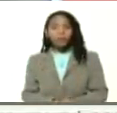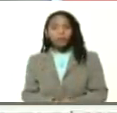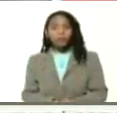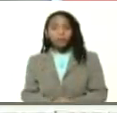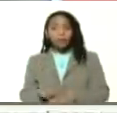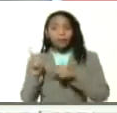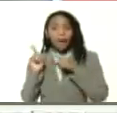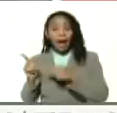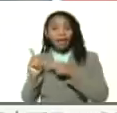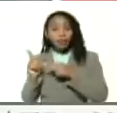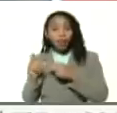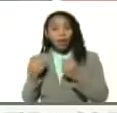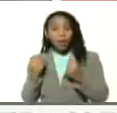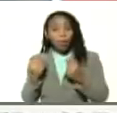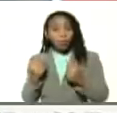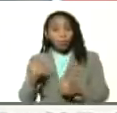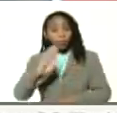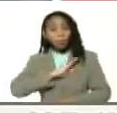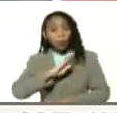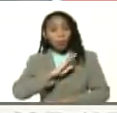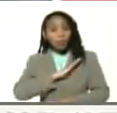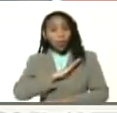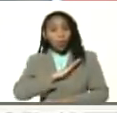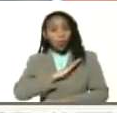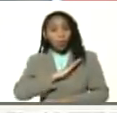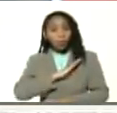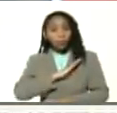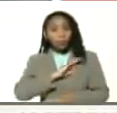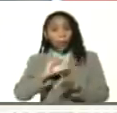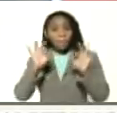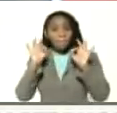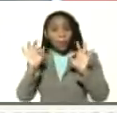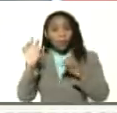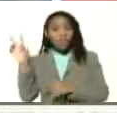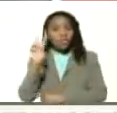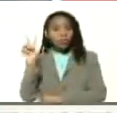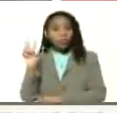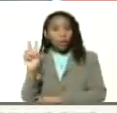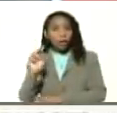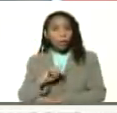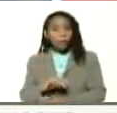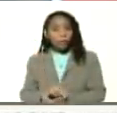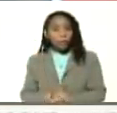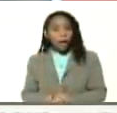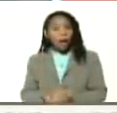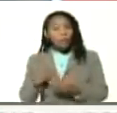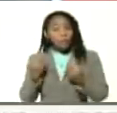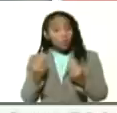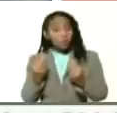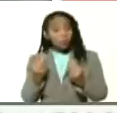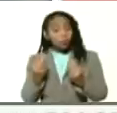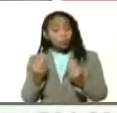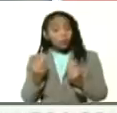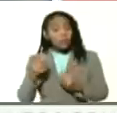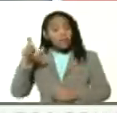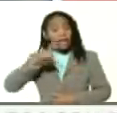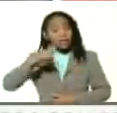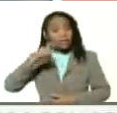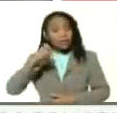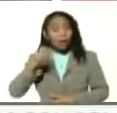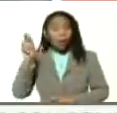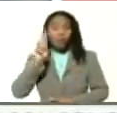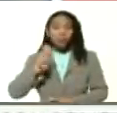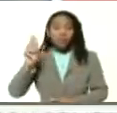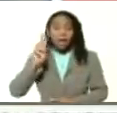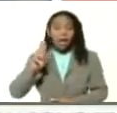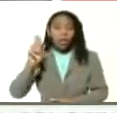estos recursos, pertenecen exclusivamente a Venezuela y por lo tanto requerimos sean